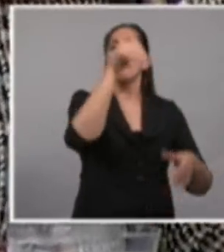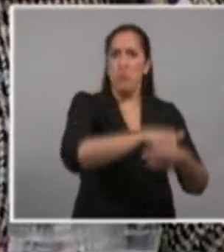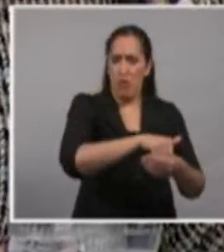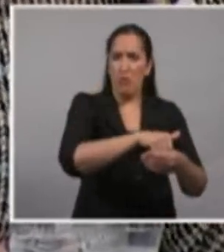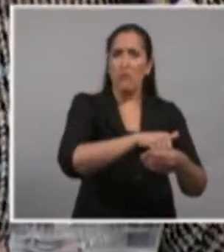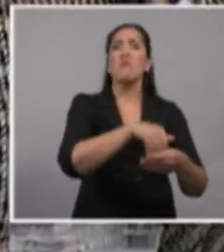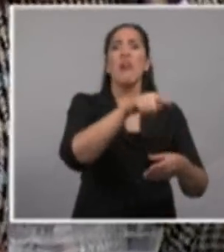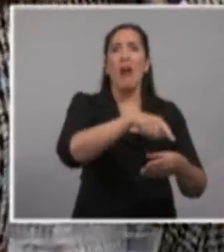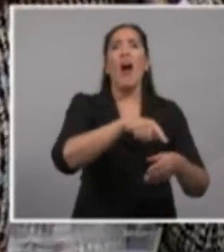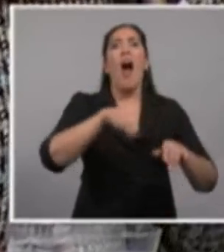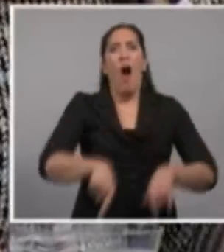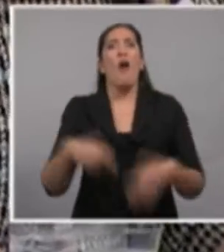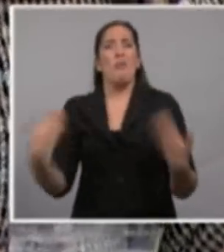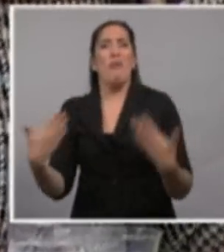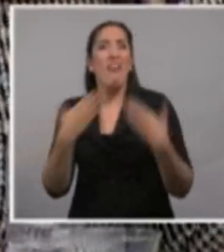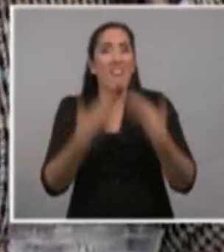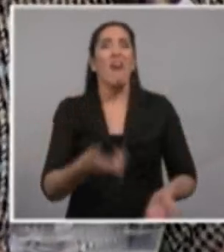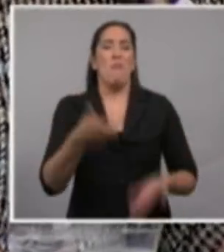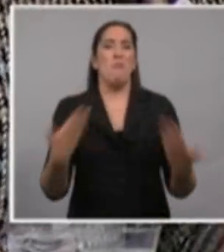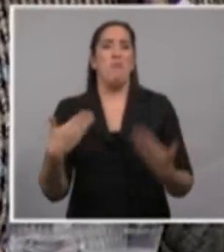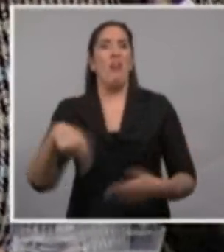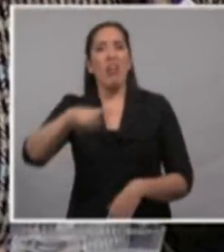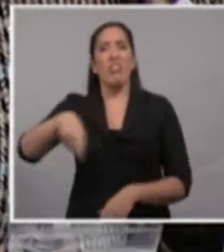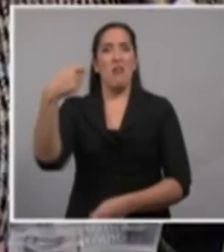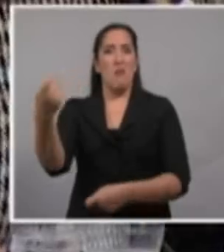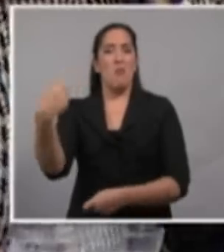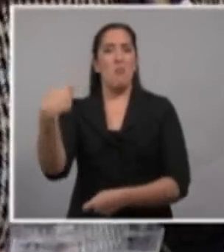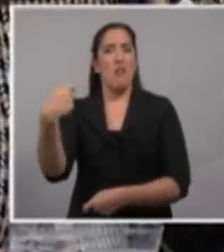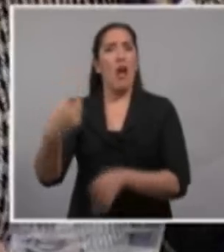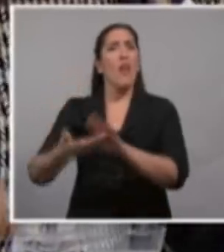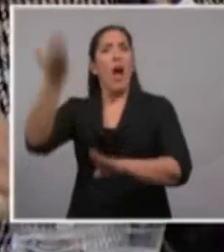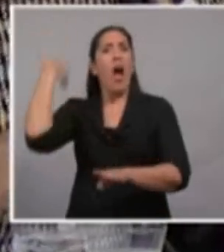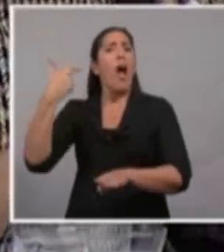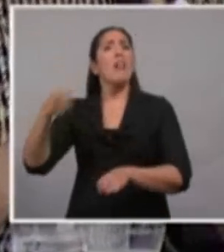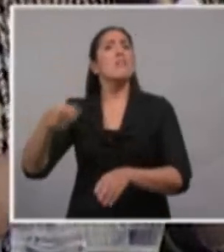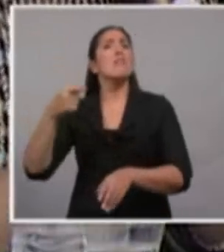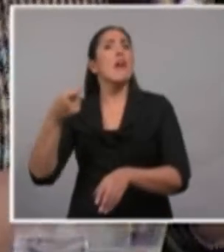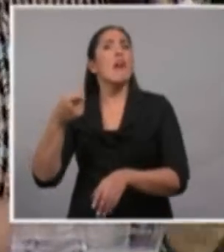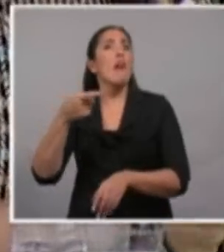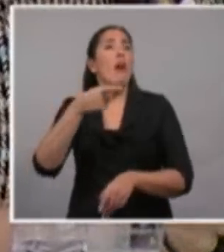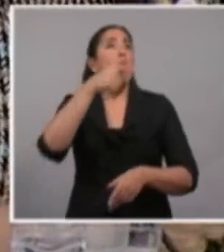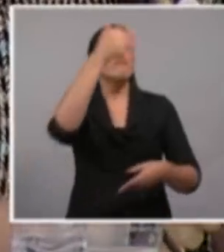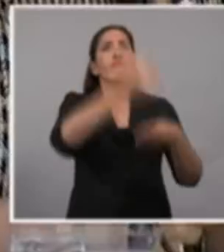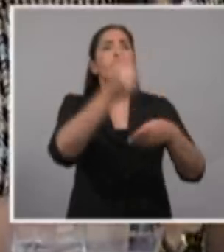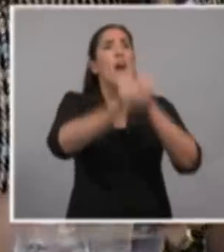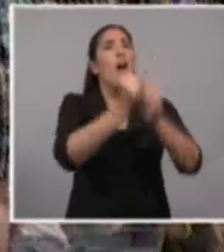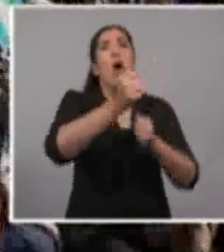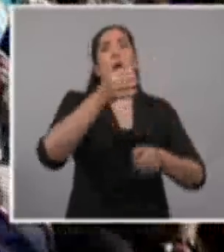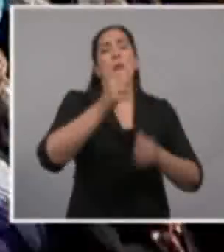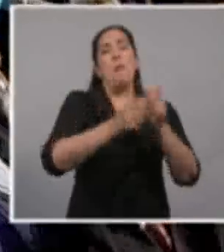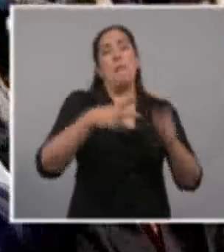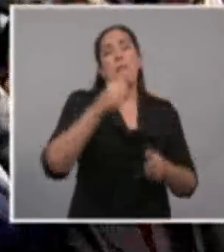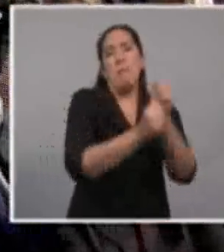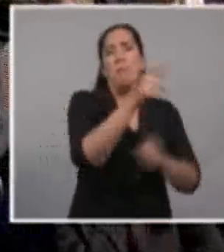tener jubilados que habían quedado a la vera del camino por las privatizaciones o